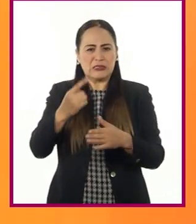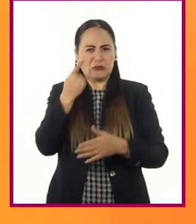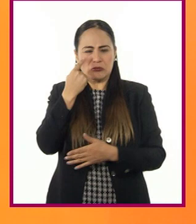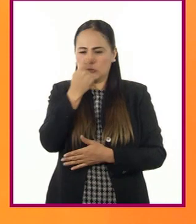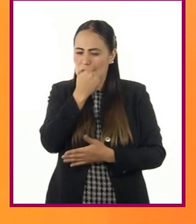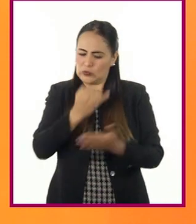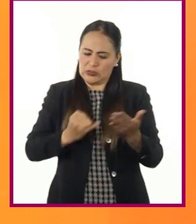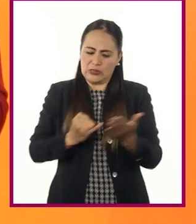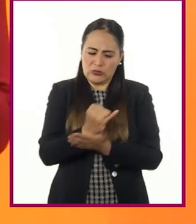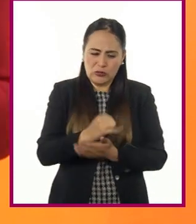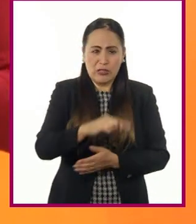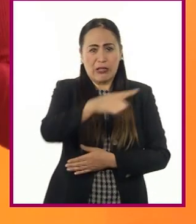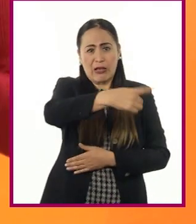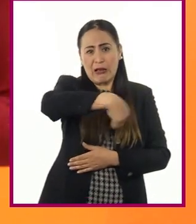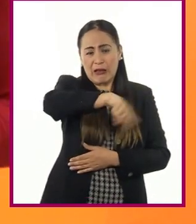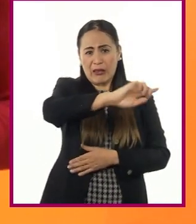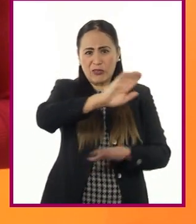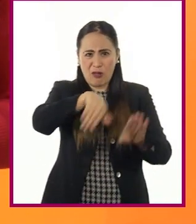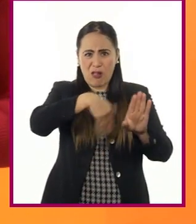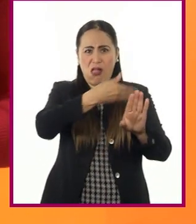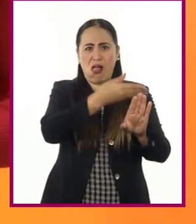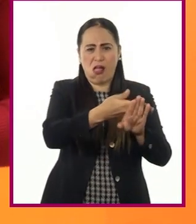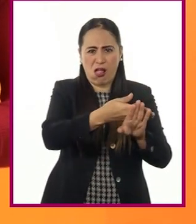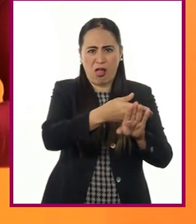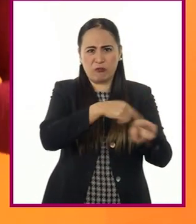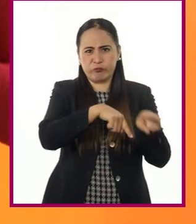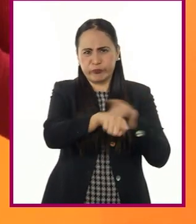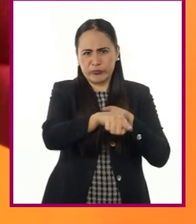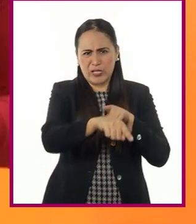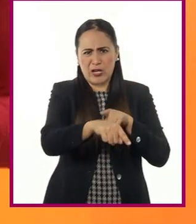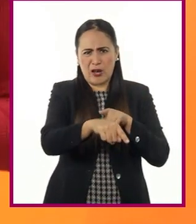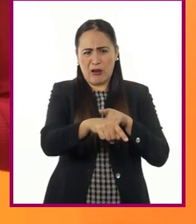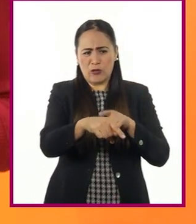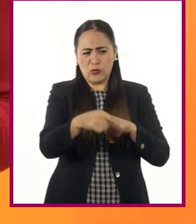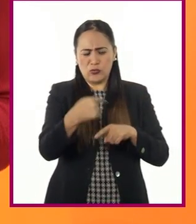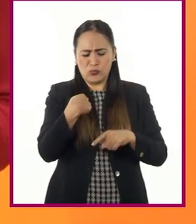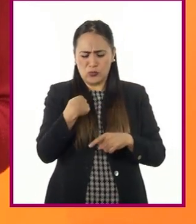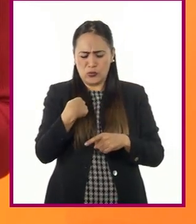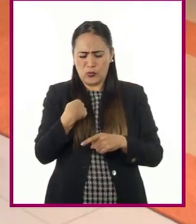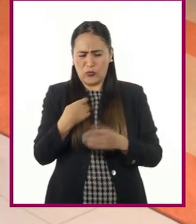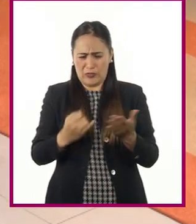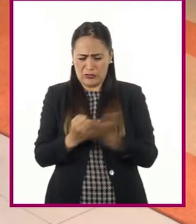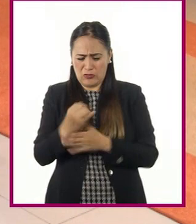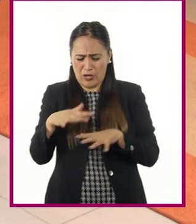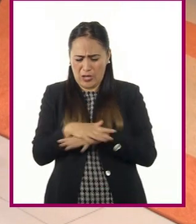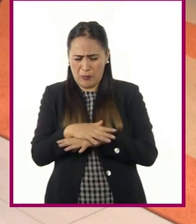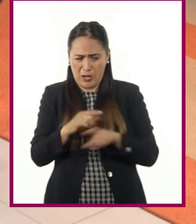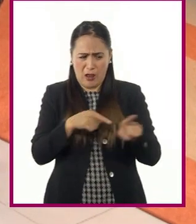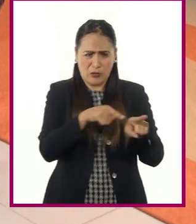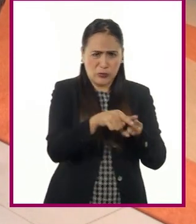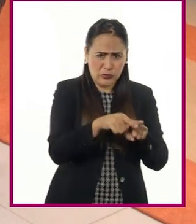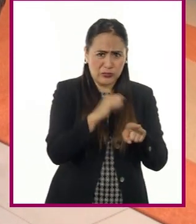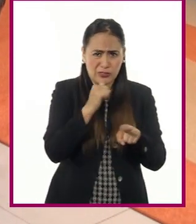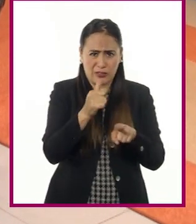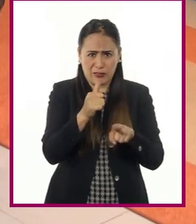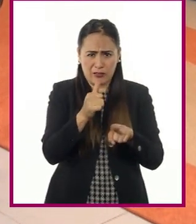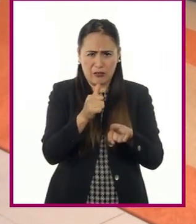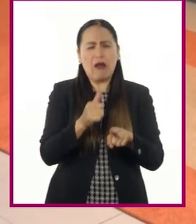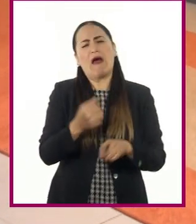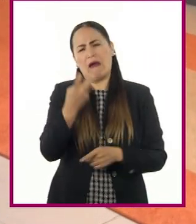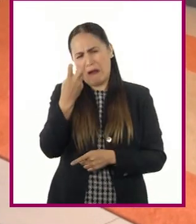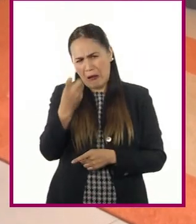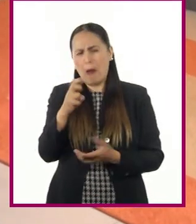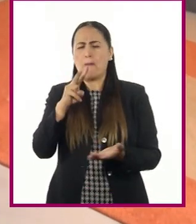otros. ¿Es válido cambiar mis decisiones porque afectan a otras personas? No solo es